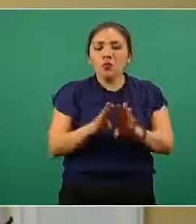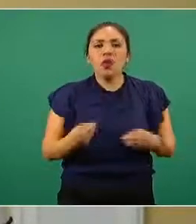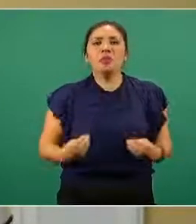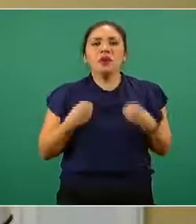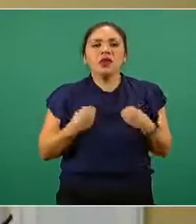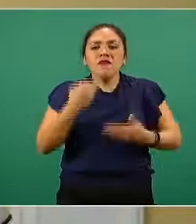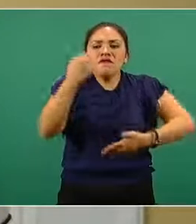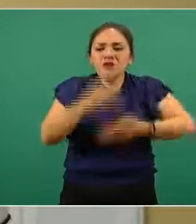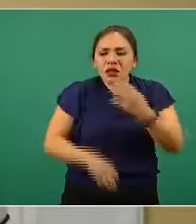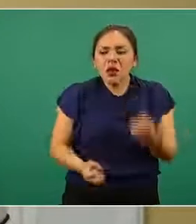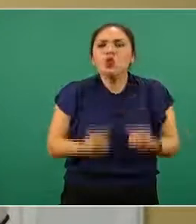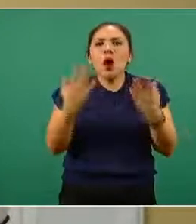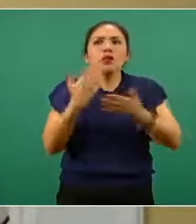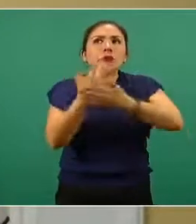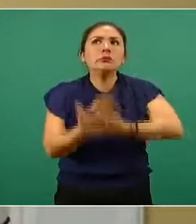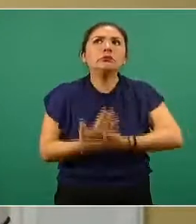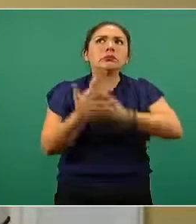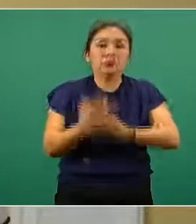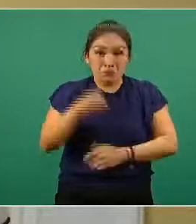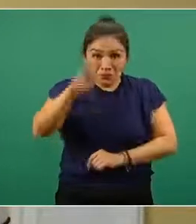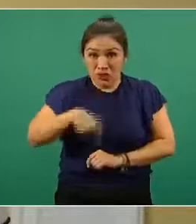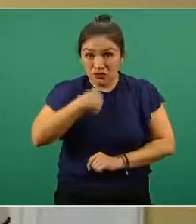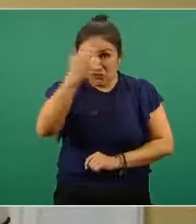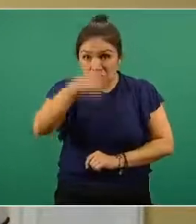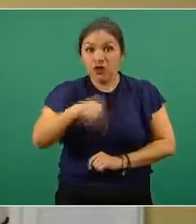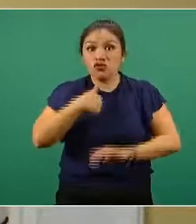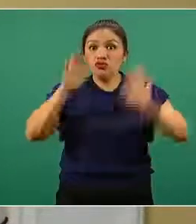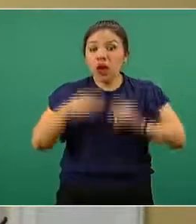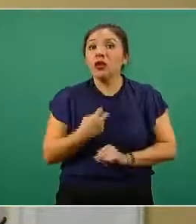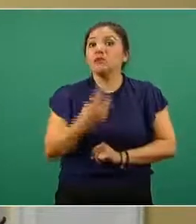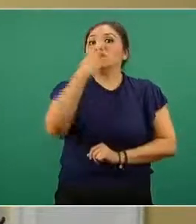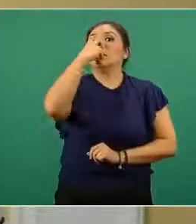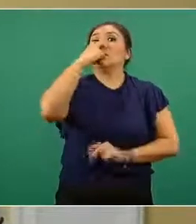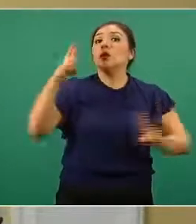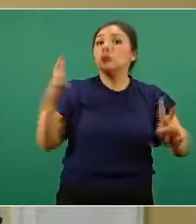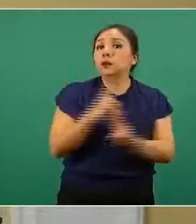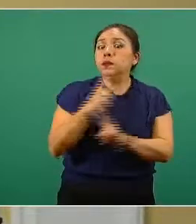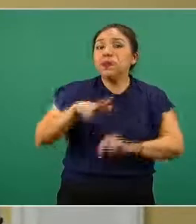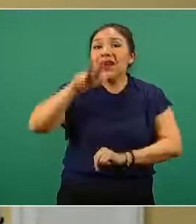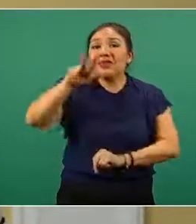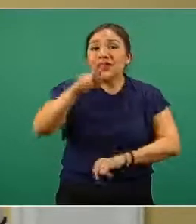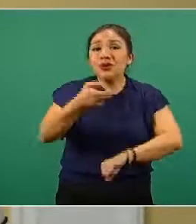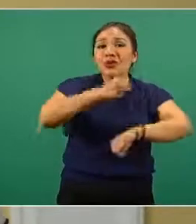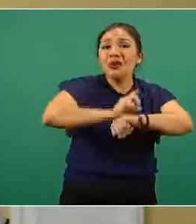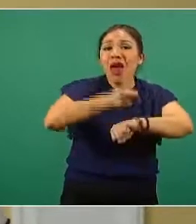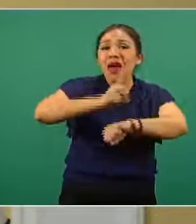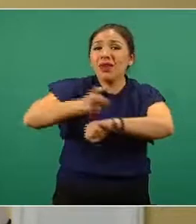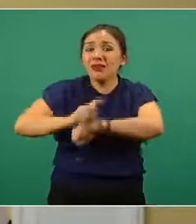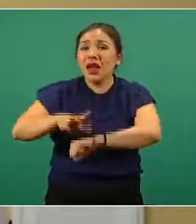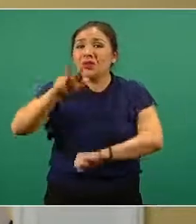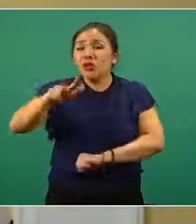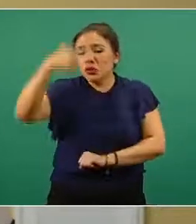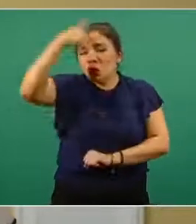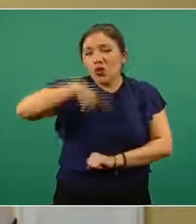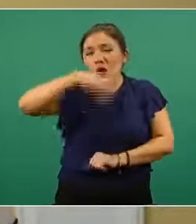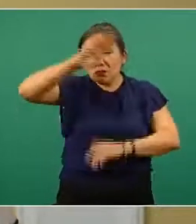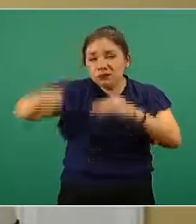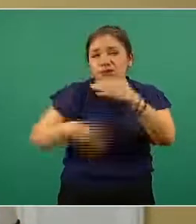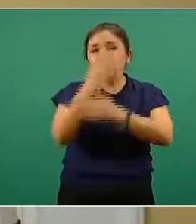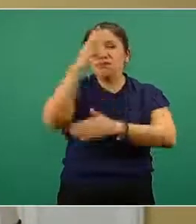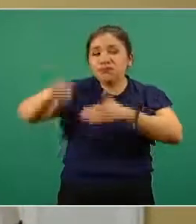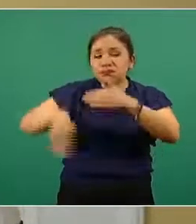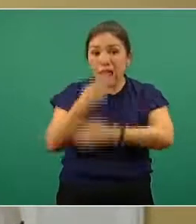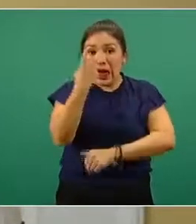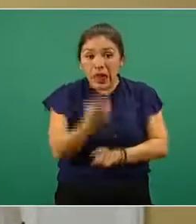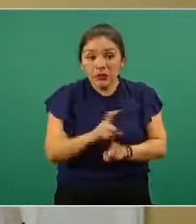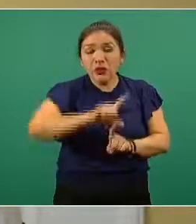vida, lo único que sí sé que yo tuve intubada 18 días y 18 noches.